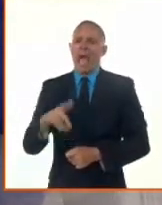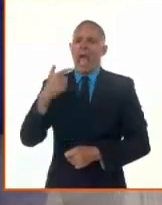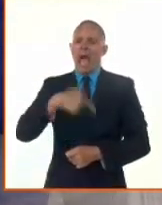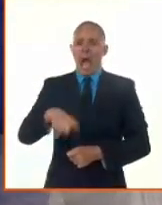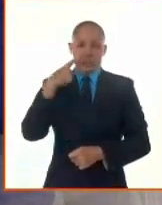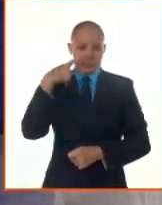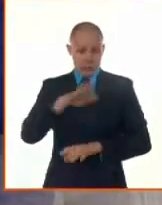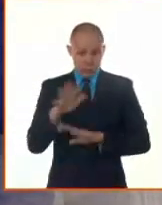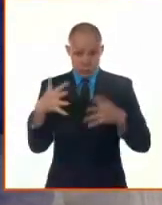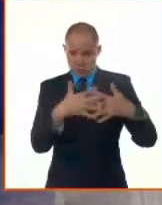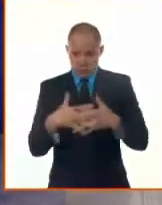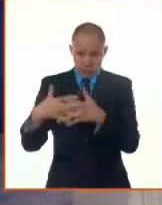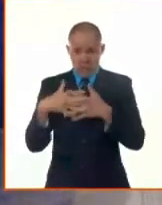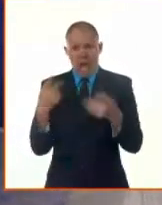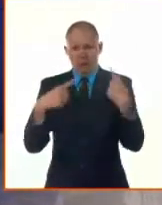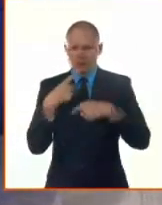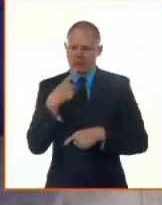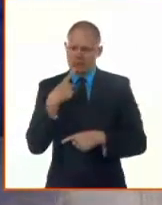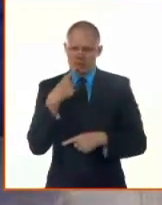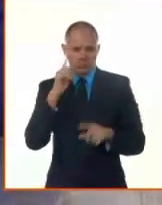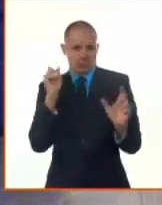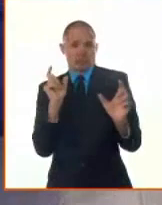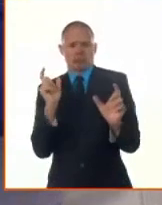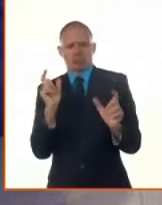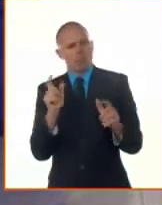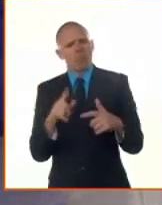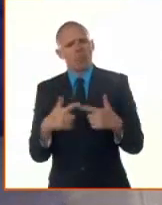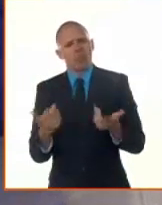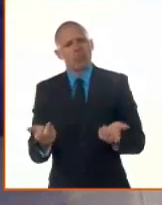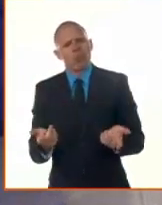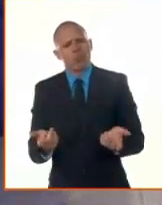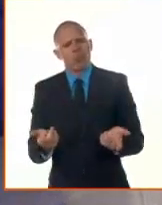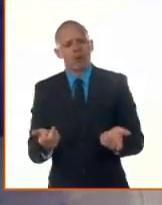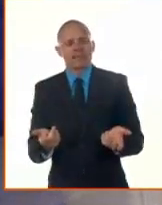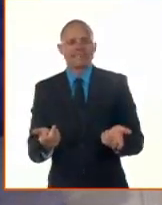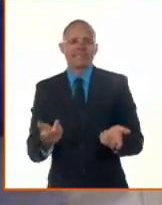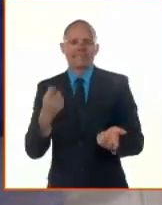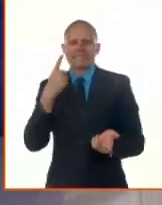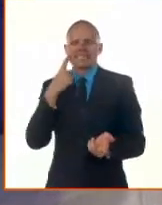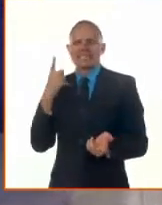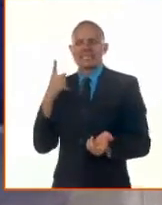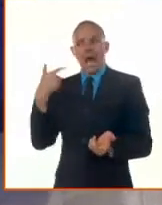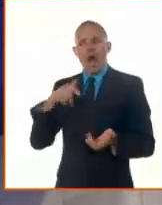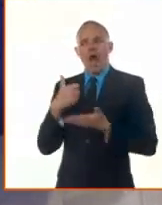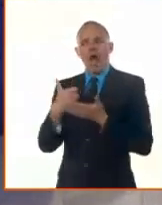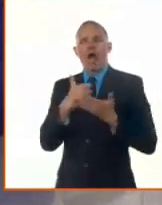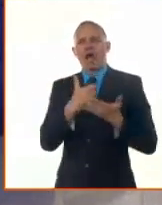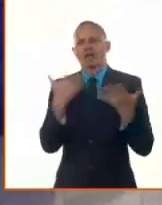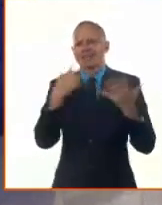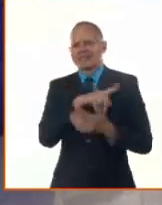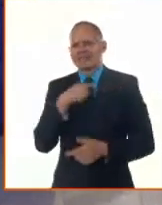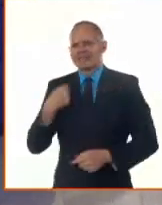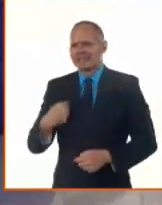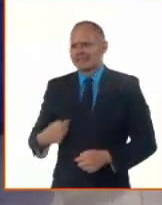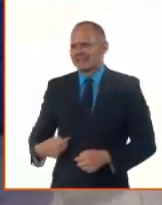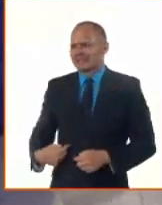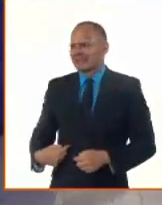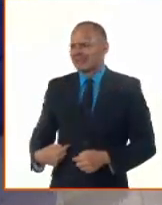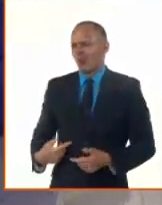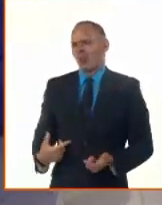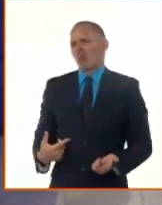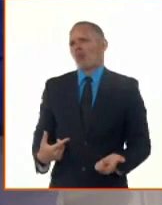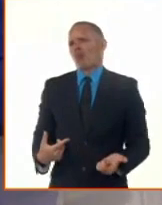algunos han dicho Bueno pero un poco sorprendido lo otro que sorprende es que sea china porque porque te decía tiene que ver con relaciones